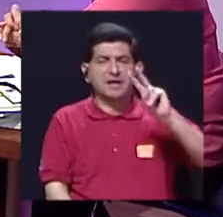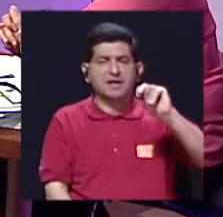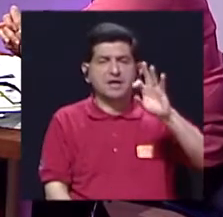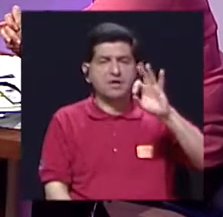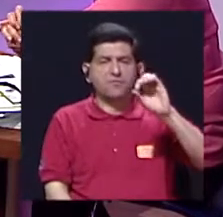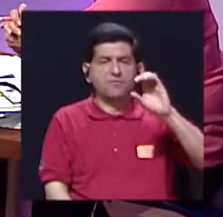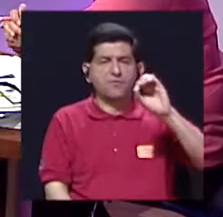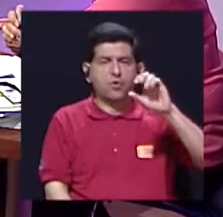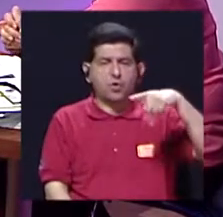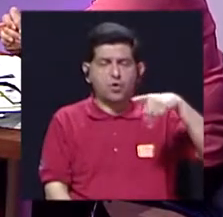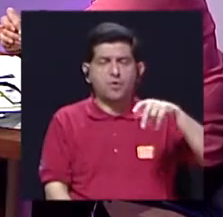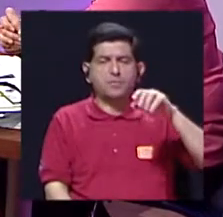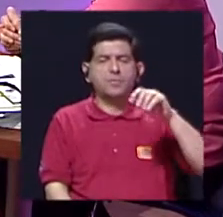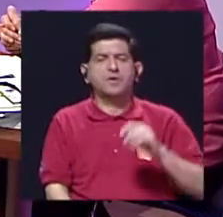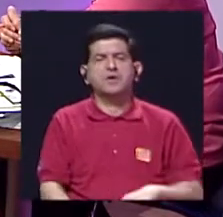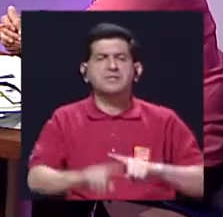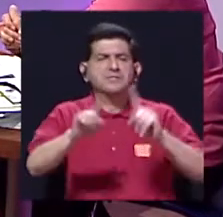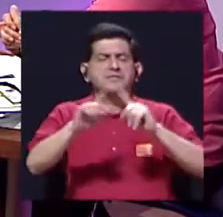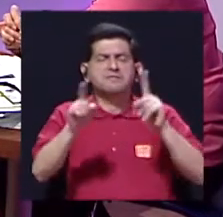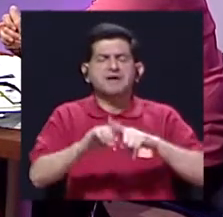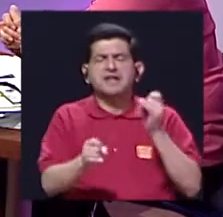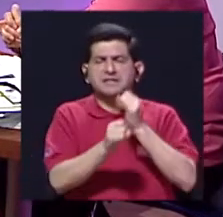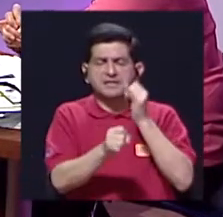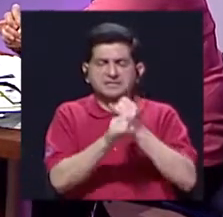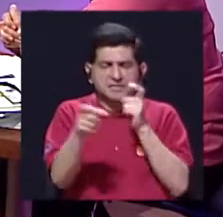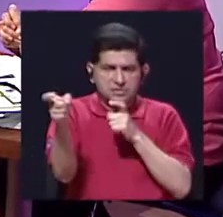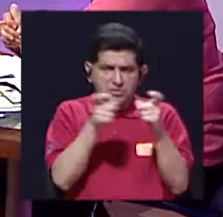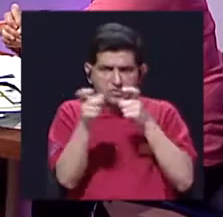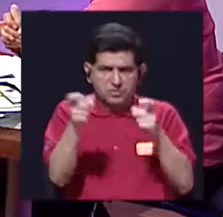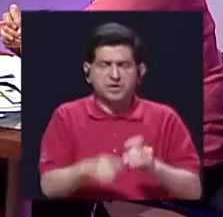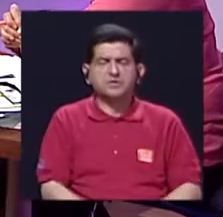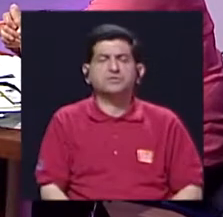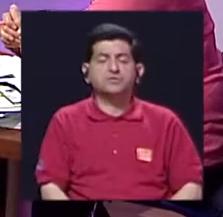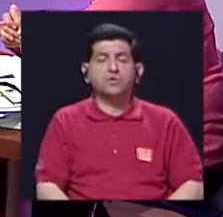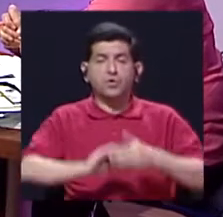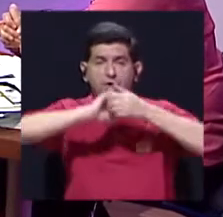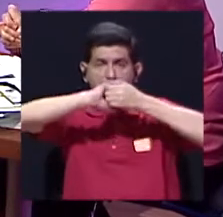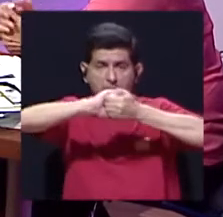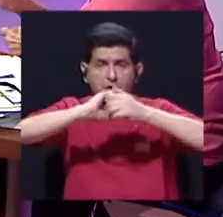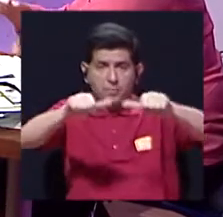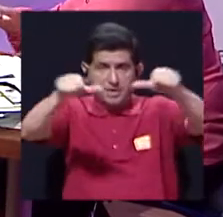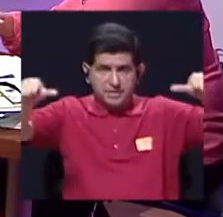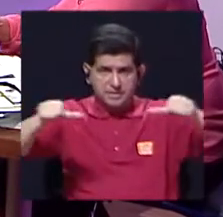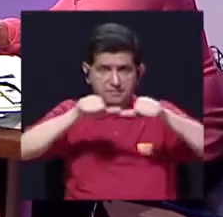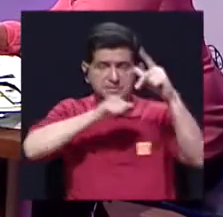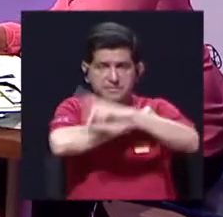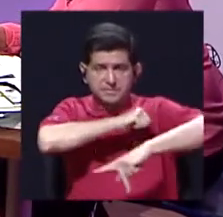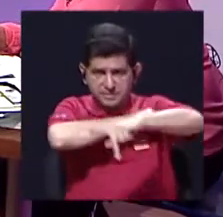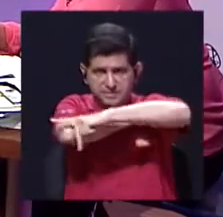CONACOP. Los entes rectores del cooperativismo en este país.